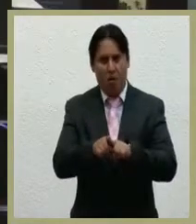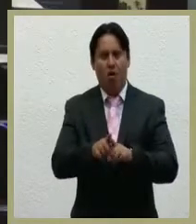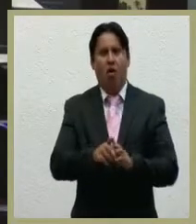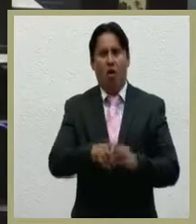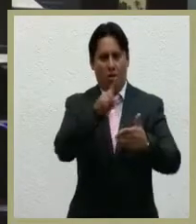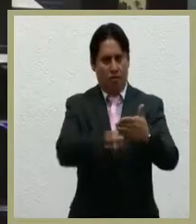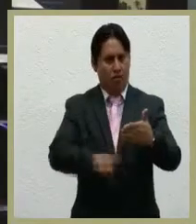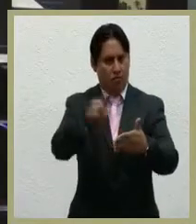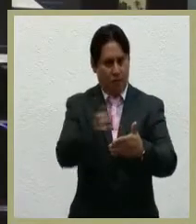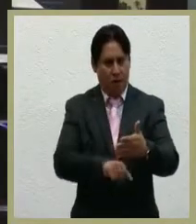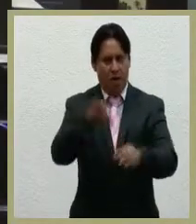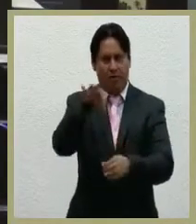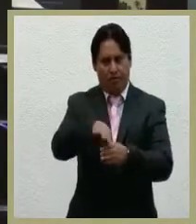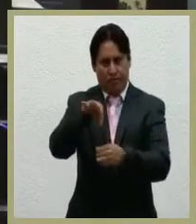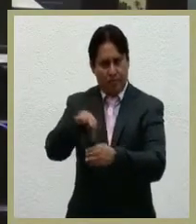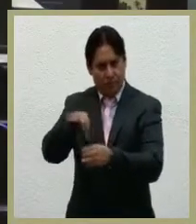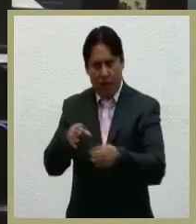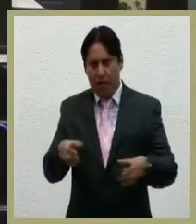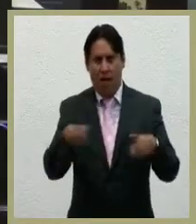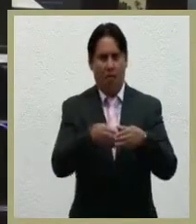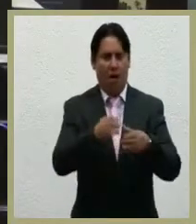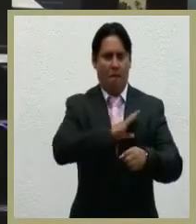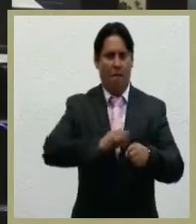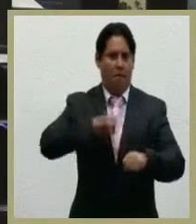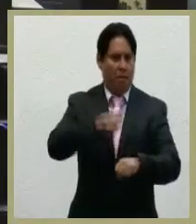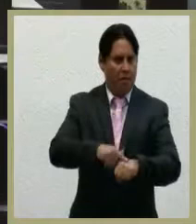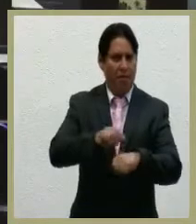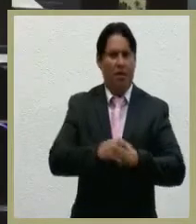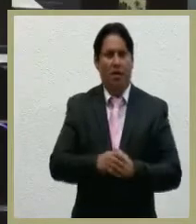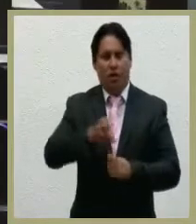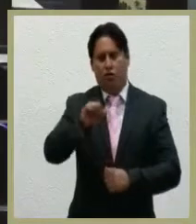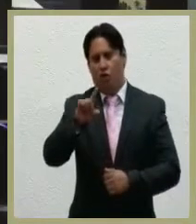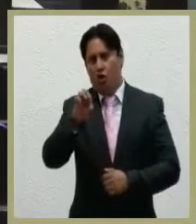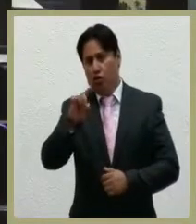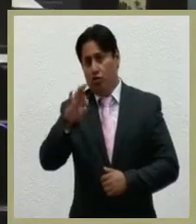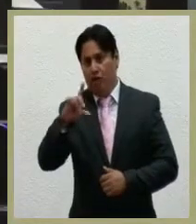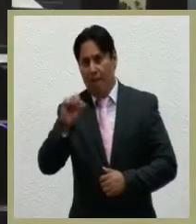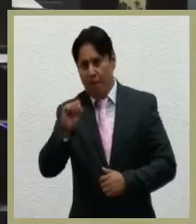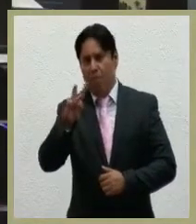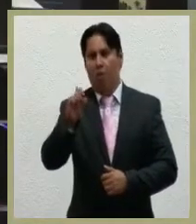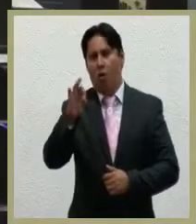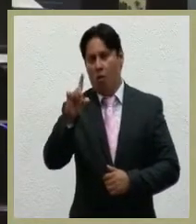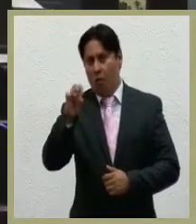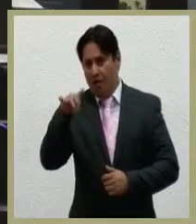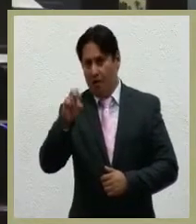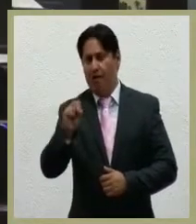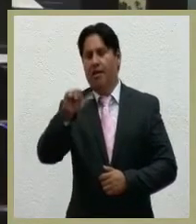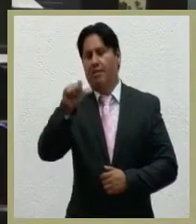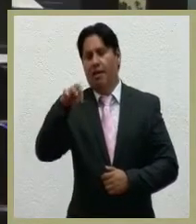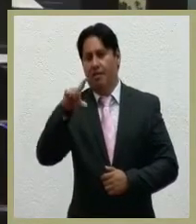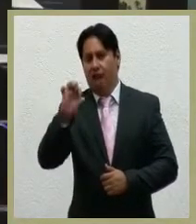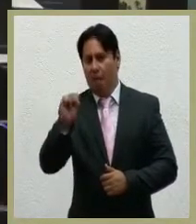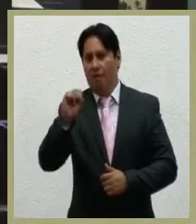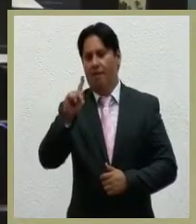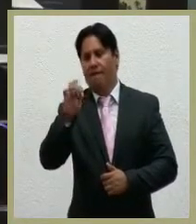o nulidad de la elección de integrantes de los ayuntamientos municipales de Solosuchiapa, El Porvenir, Santiago El Pinar, Tapilula